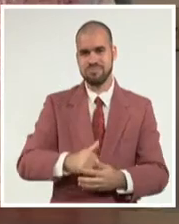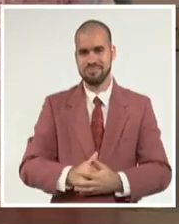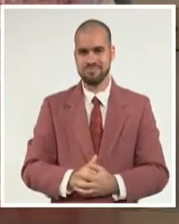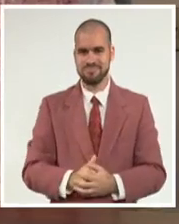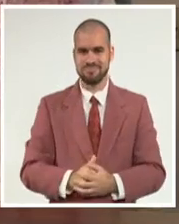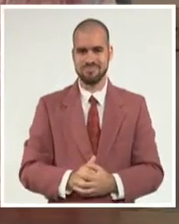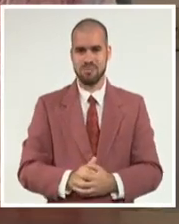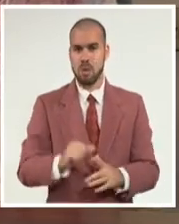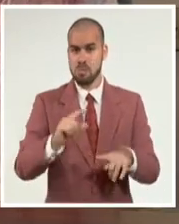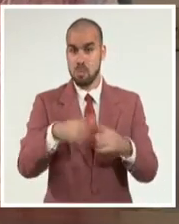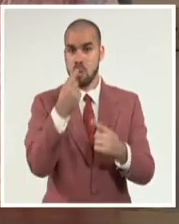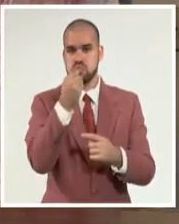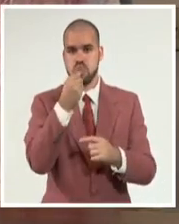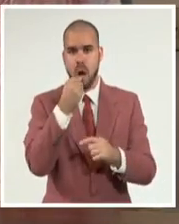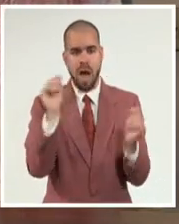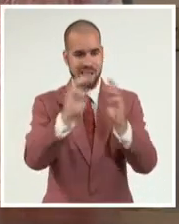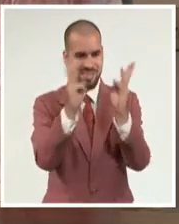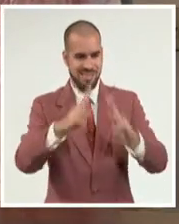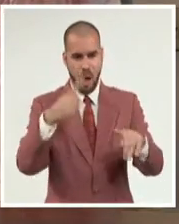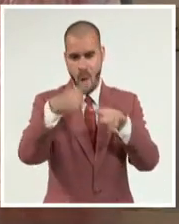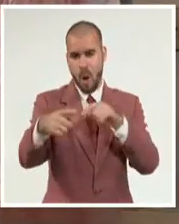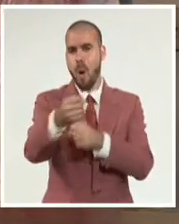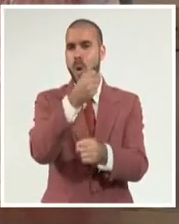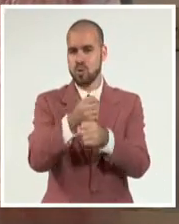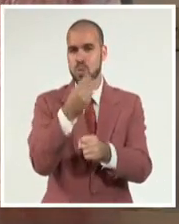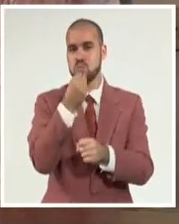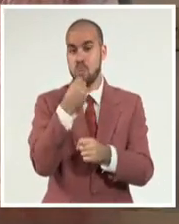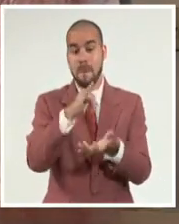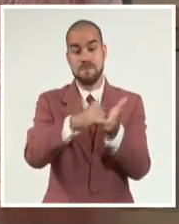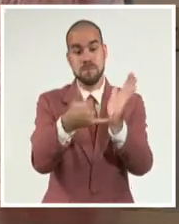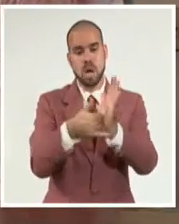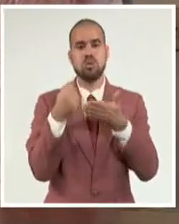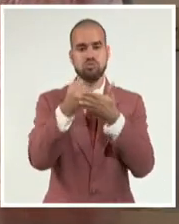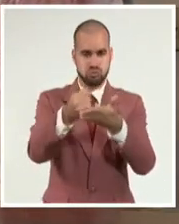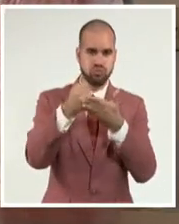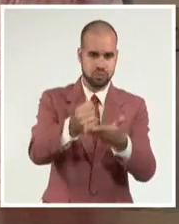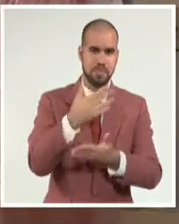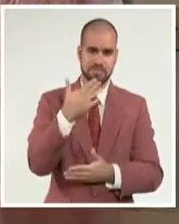para sus accesos. Es un proyecto colaborativo, es decir,